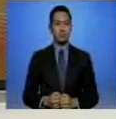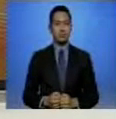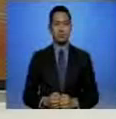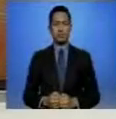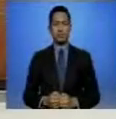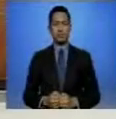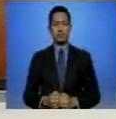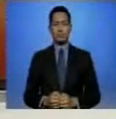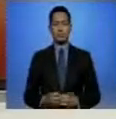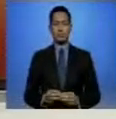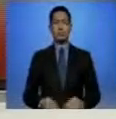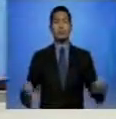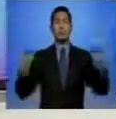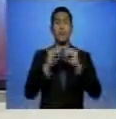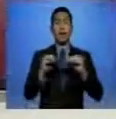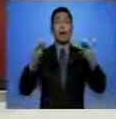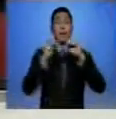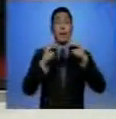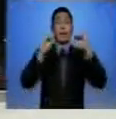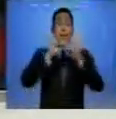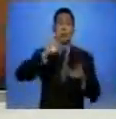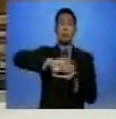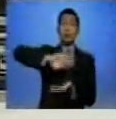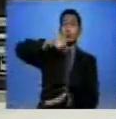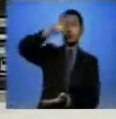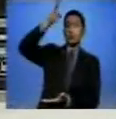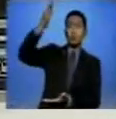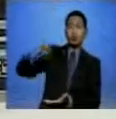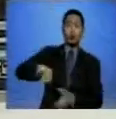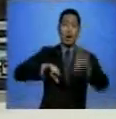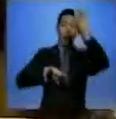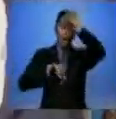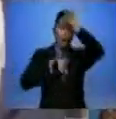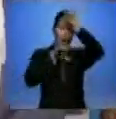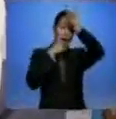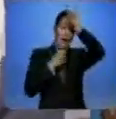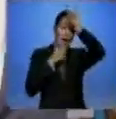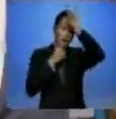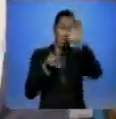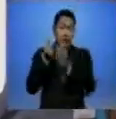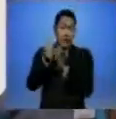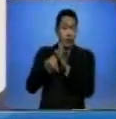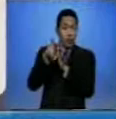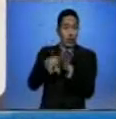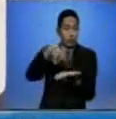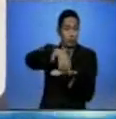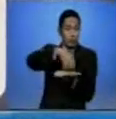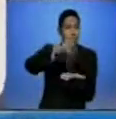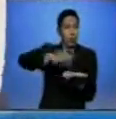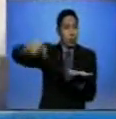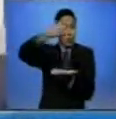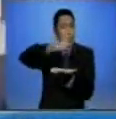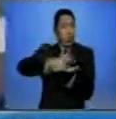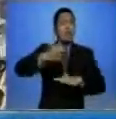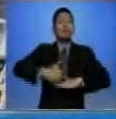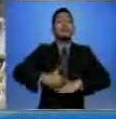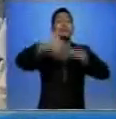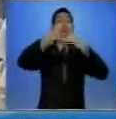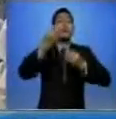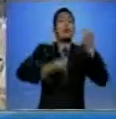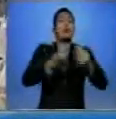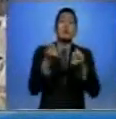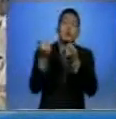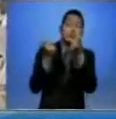Y continúa la intervención en el Cerro Las Cabras de Durán, en la provincia del Guayas. Las autoridades, además de controlar la venta